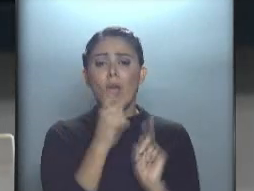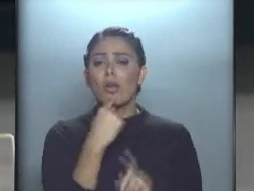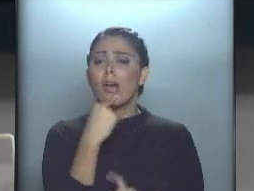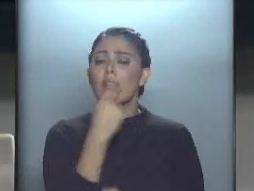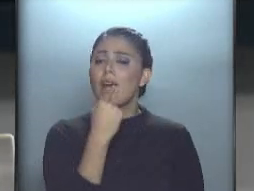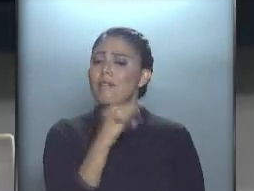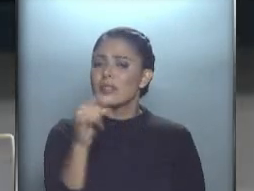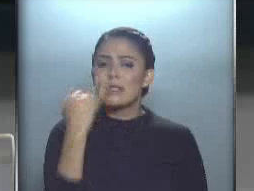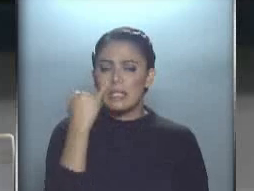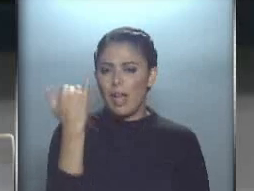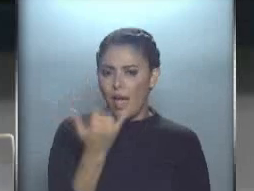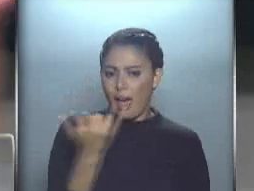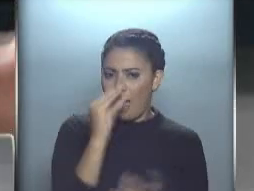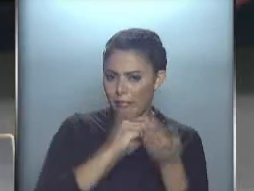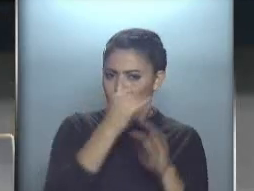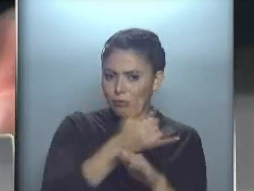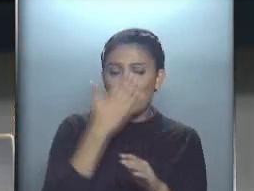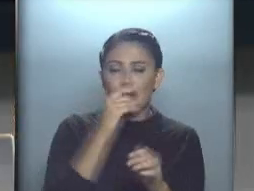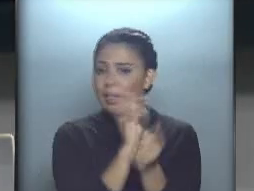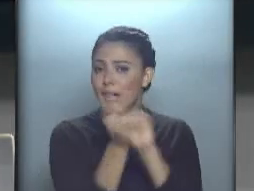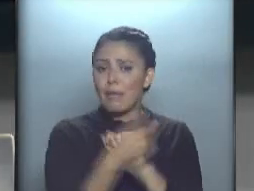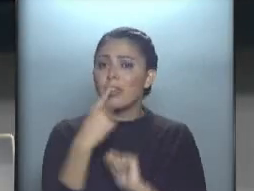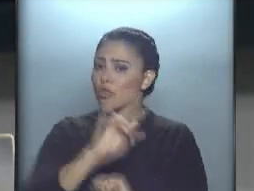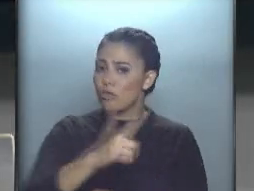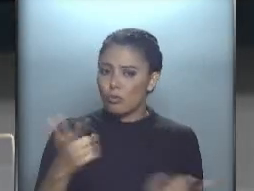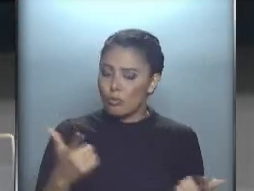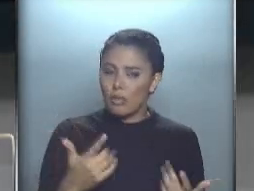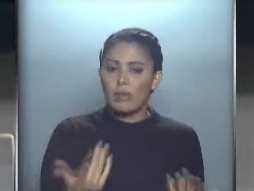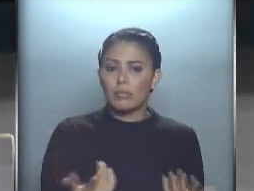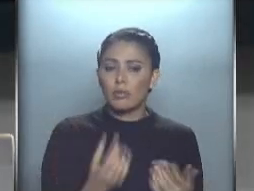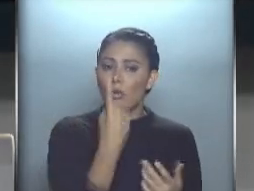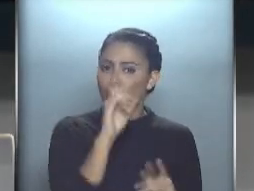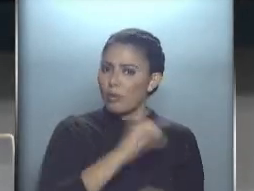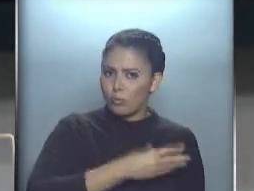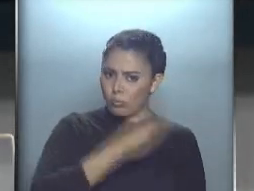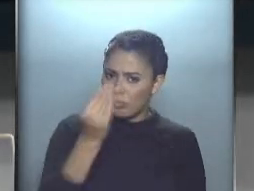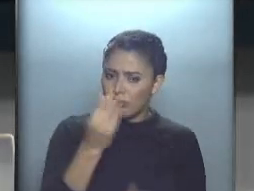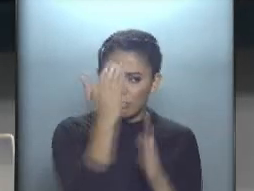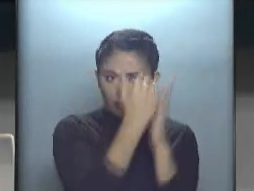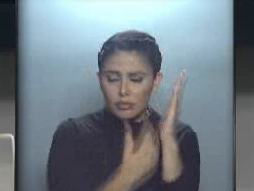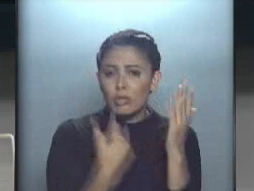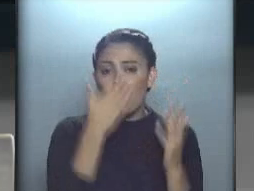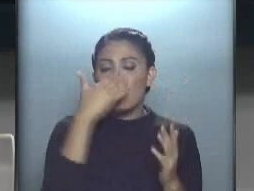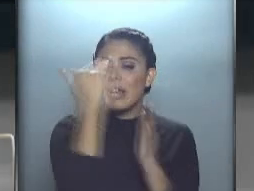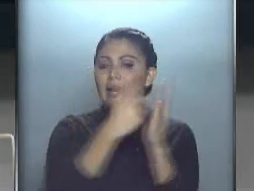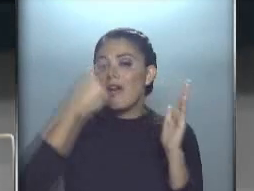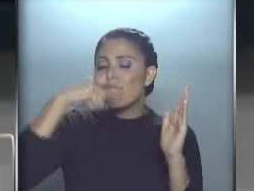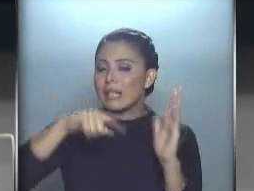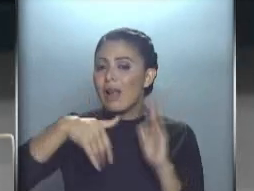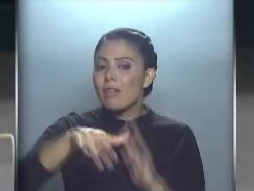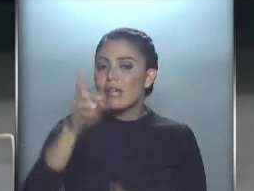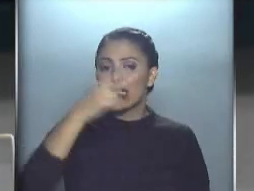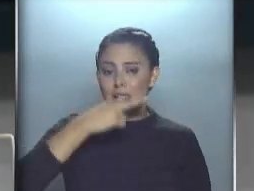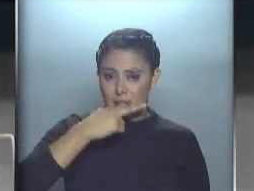asignado, ese proceso ha pasado más de una vez y entonces recién en teoría los listados definitivos van a estar el día